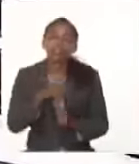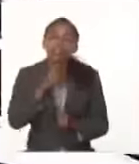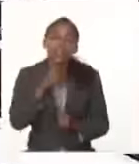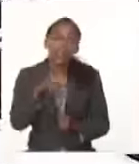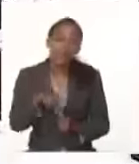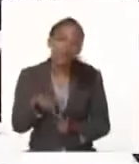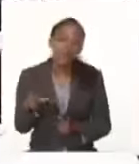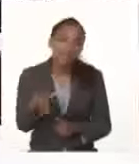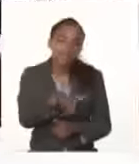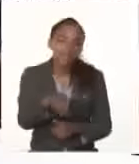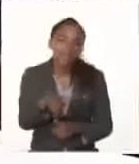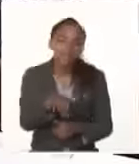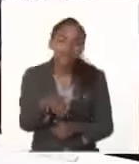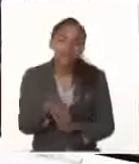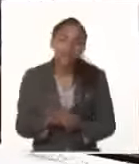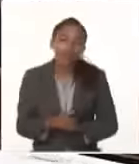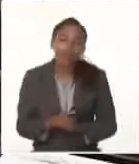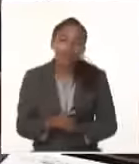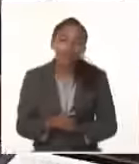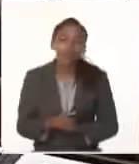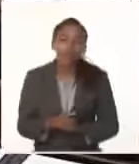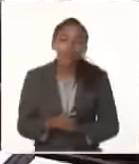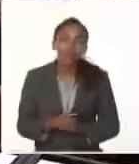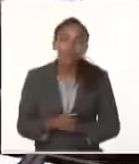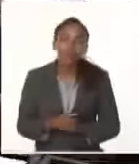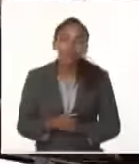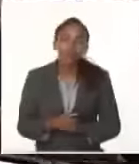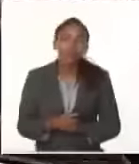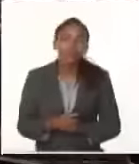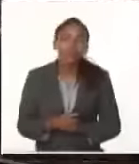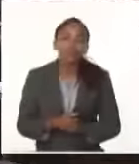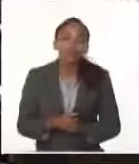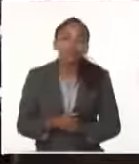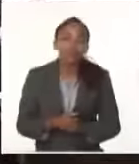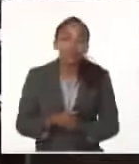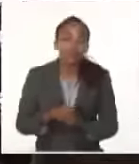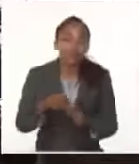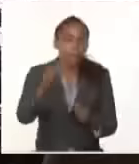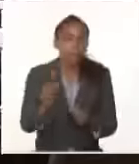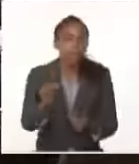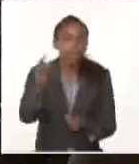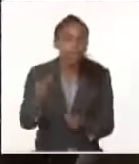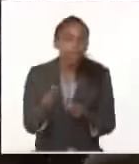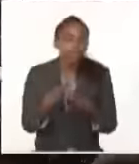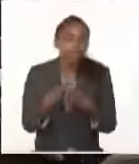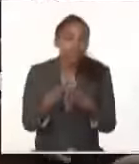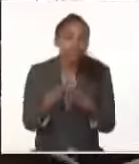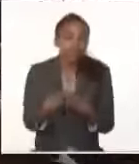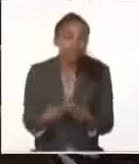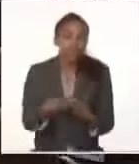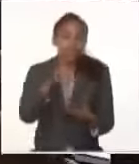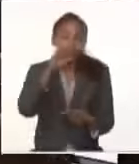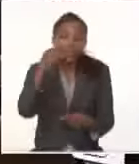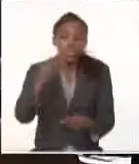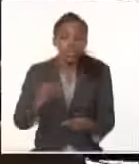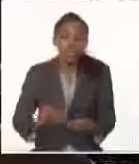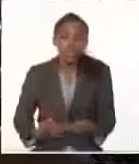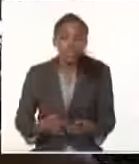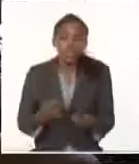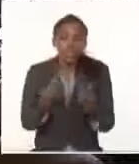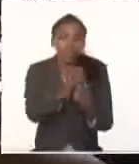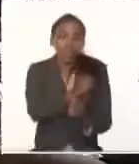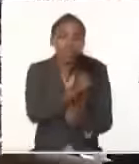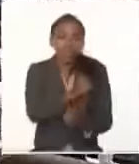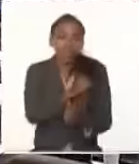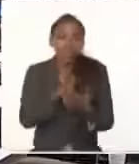todopoderoso Congreso de los Estados Unidos, donde legisladores honestos, interesados en servir a sus comunidades, están